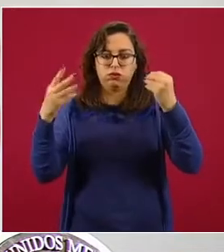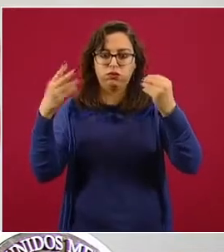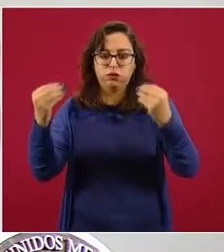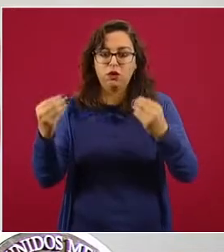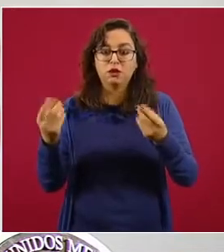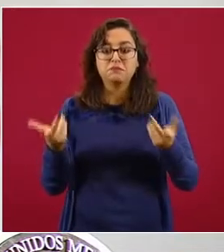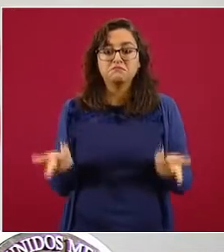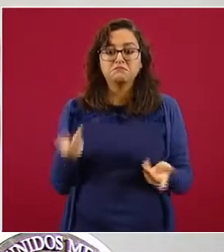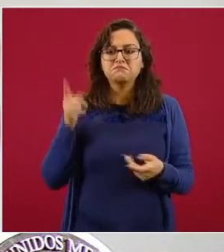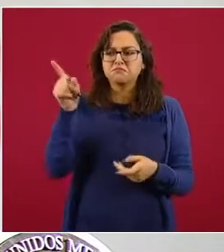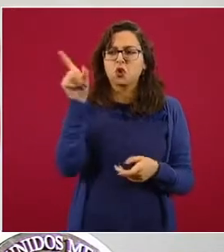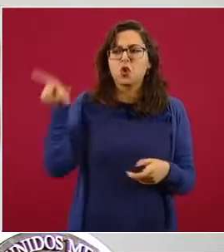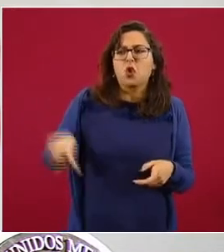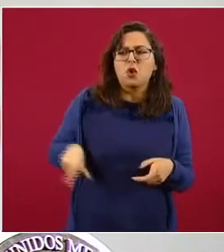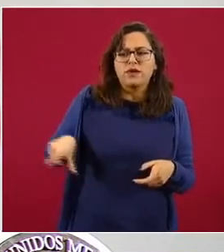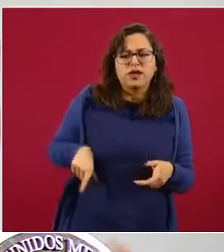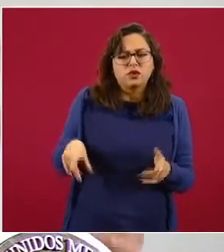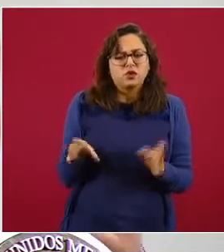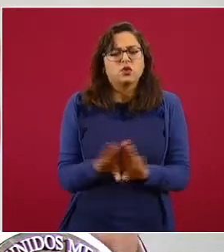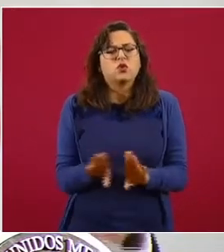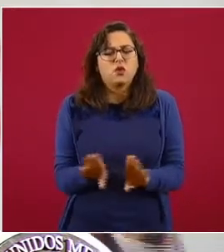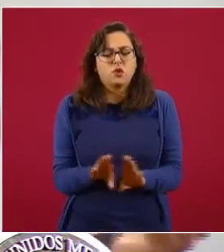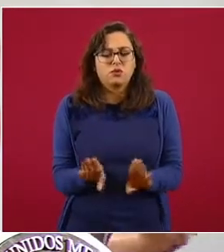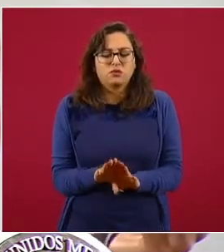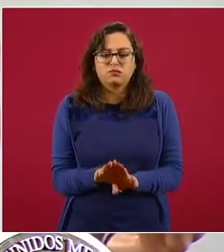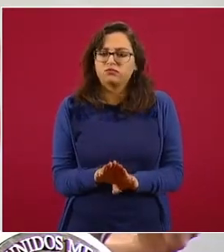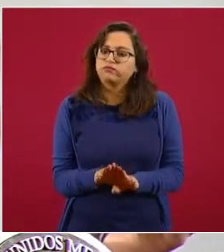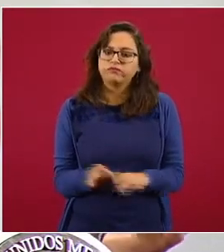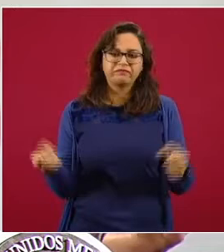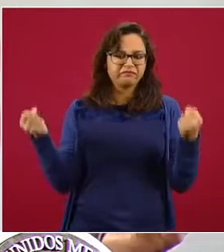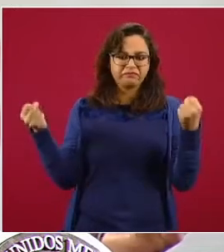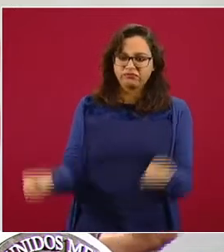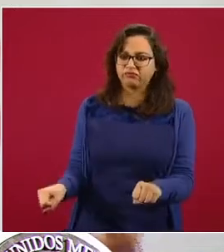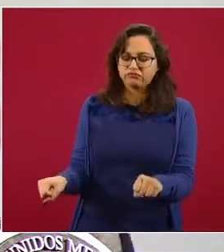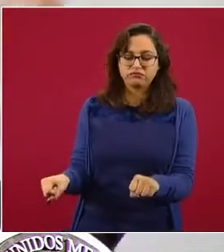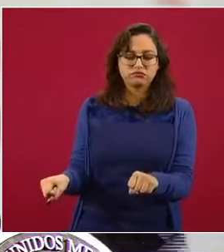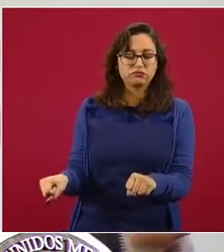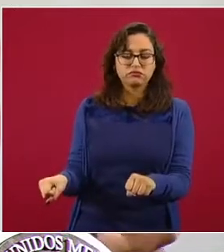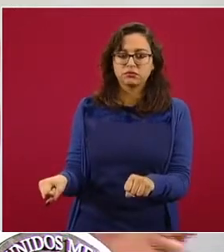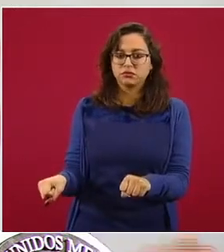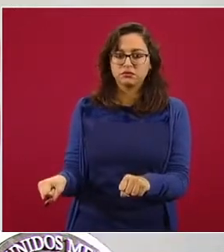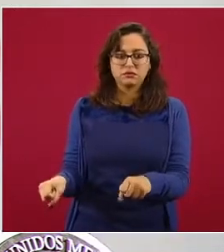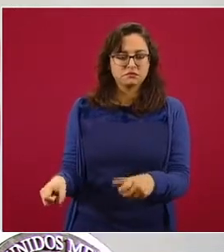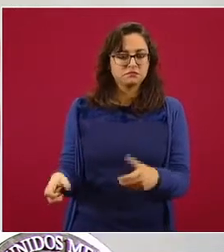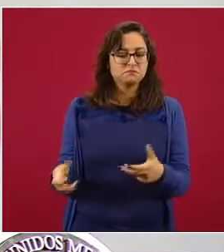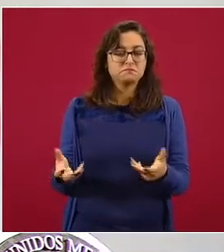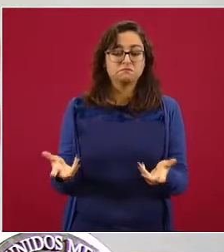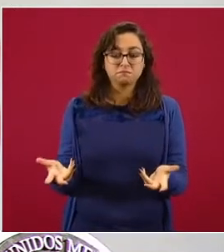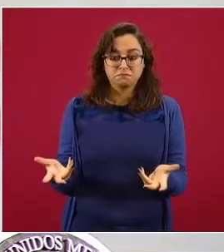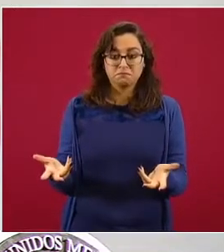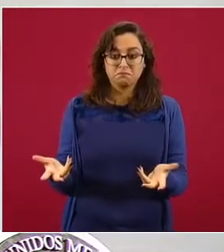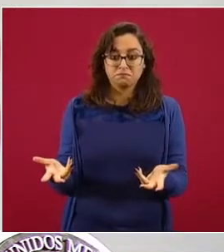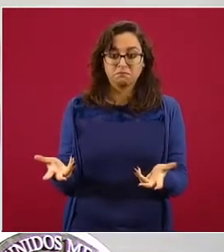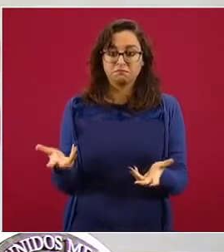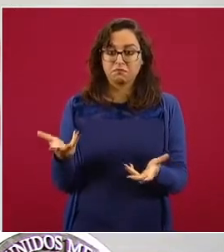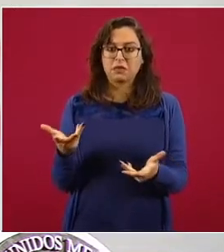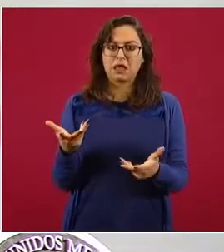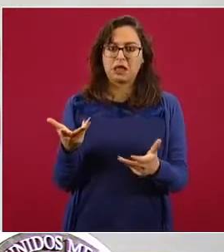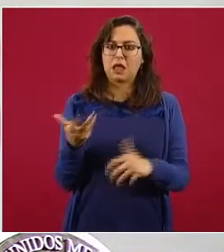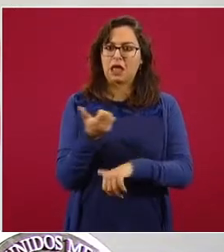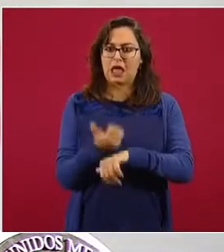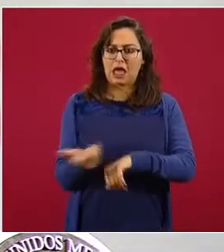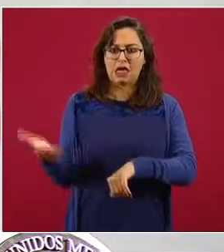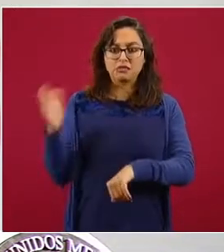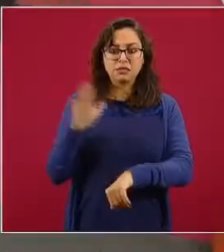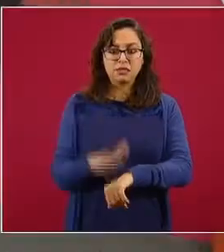a un recurso de coerción. Establecieron acciones quizá administrativas, mayormente